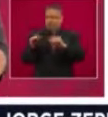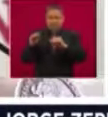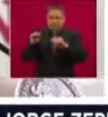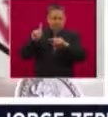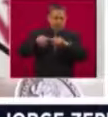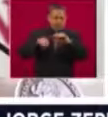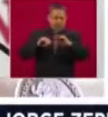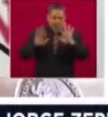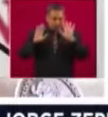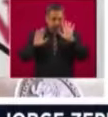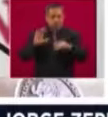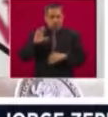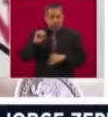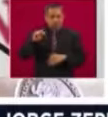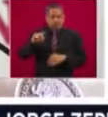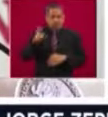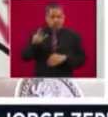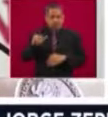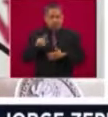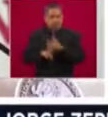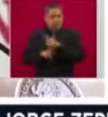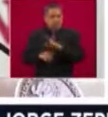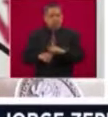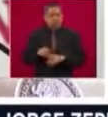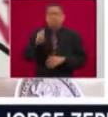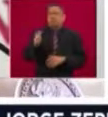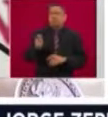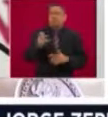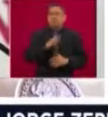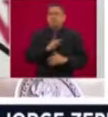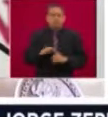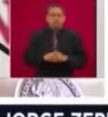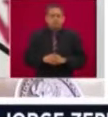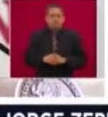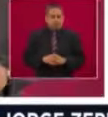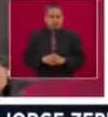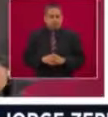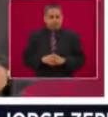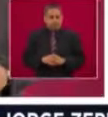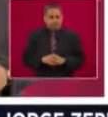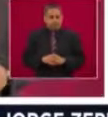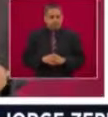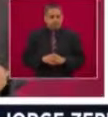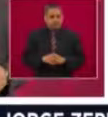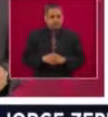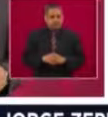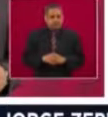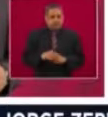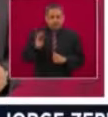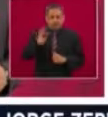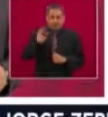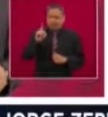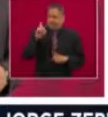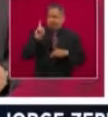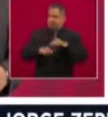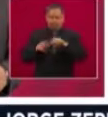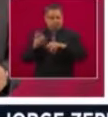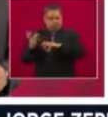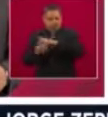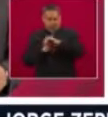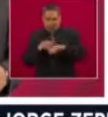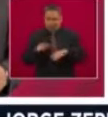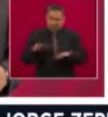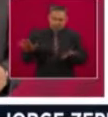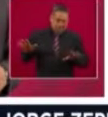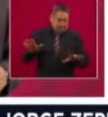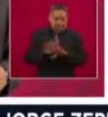expresión está en riesgo en México por el embate y la hostilidad del propio presidente a muchos periodistas a los que menciona